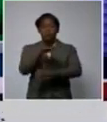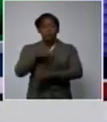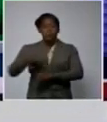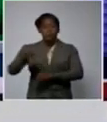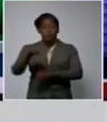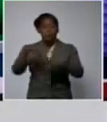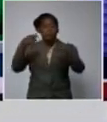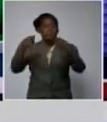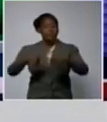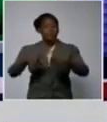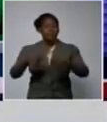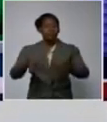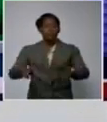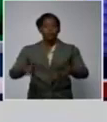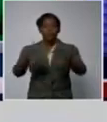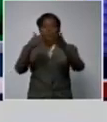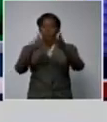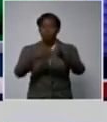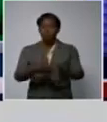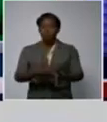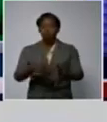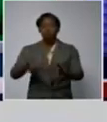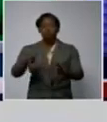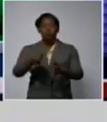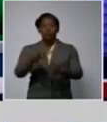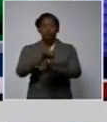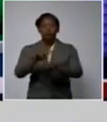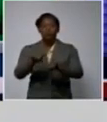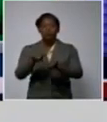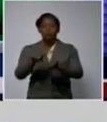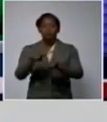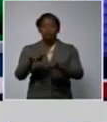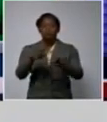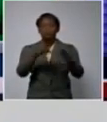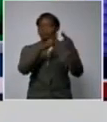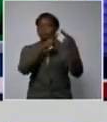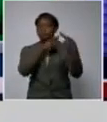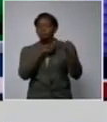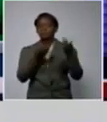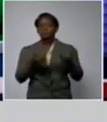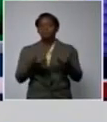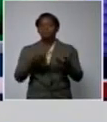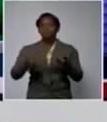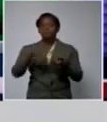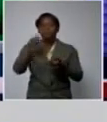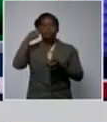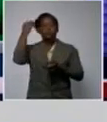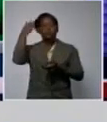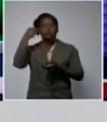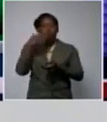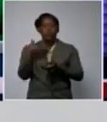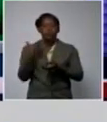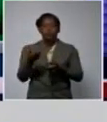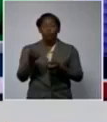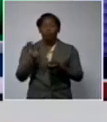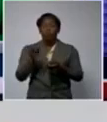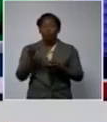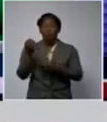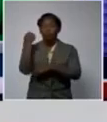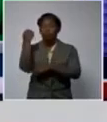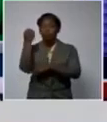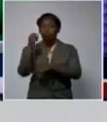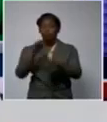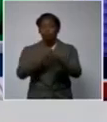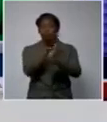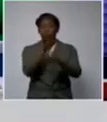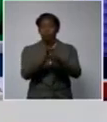a toda la población al tema de la autorresponsabilidad. En cuanto a las cosas fundamentales,